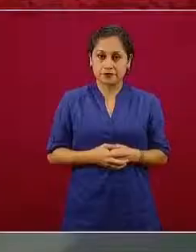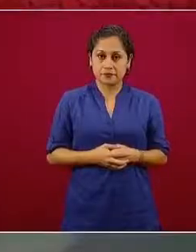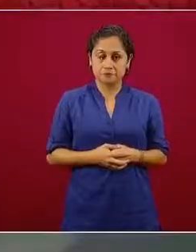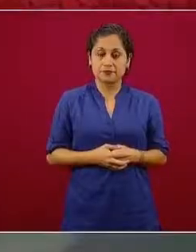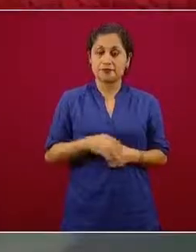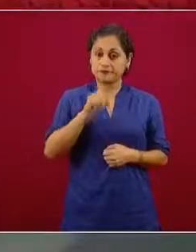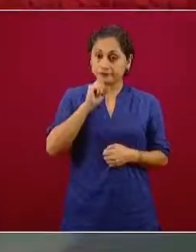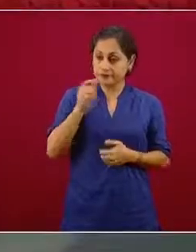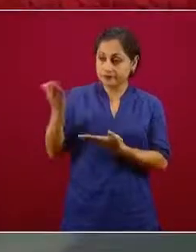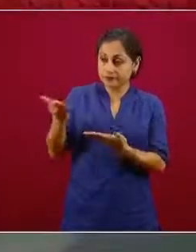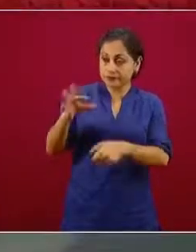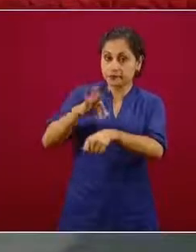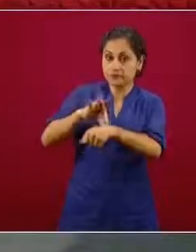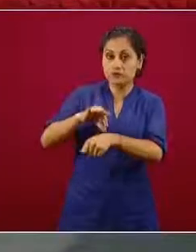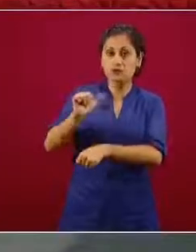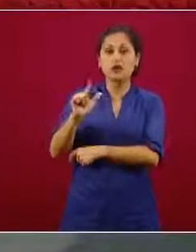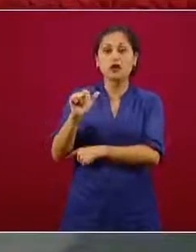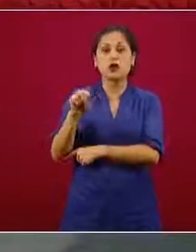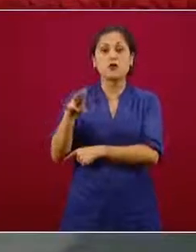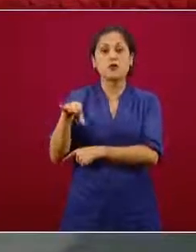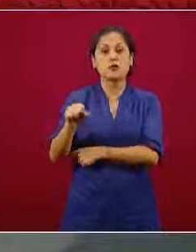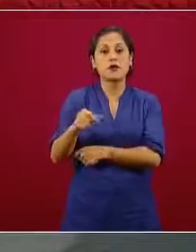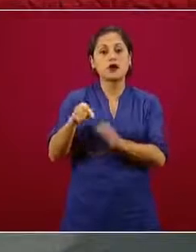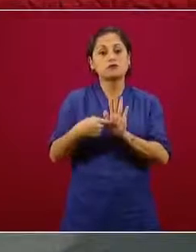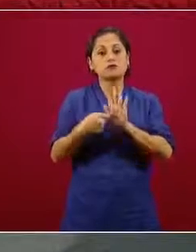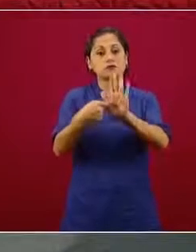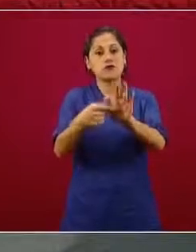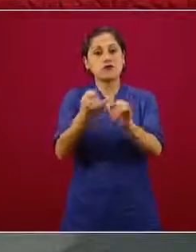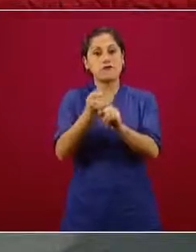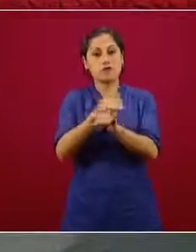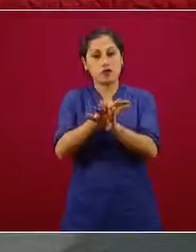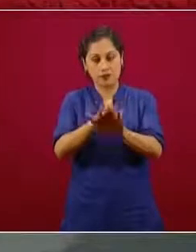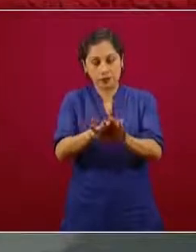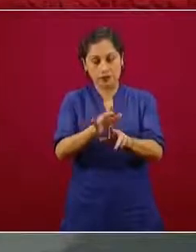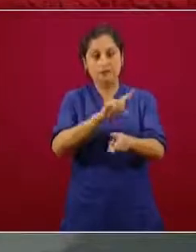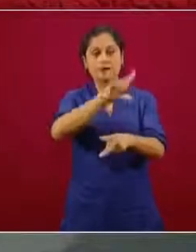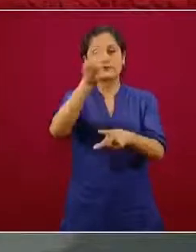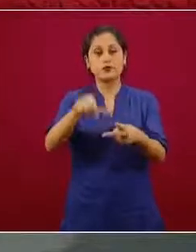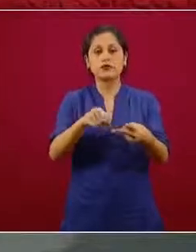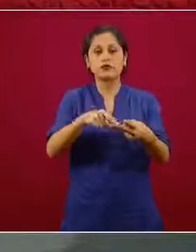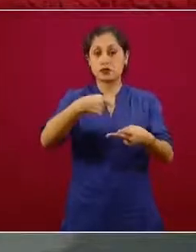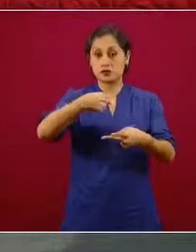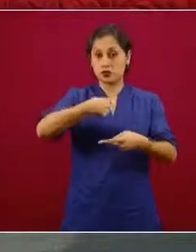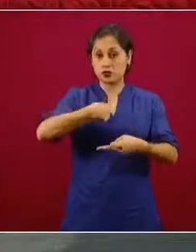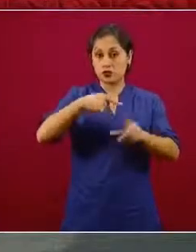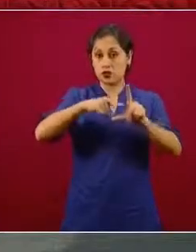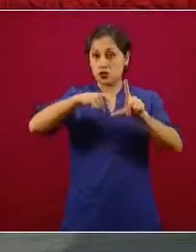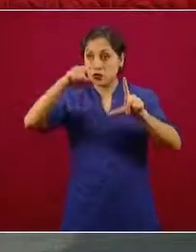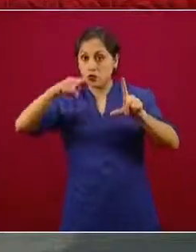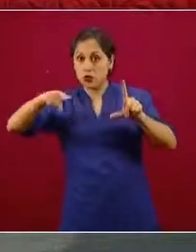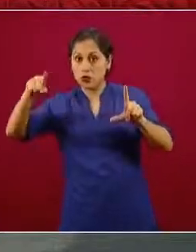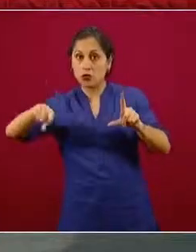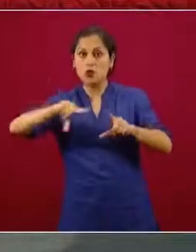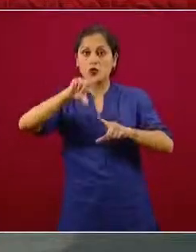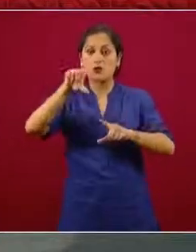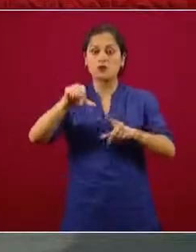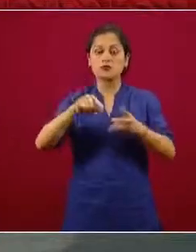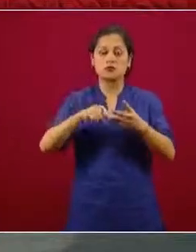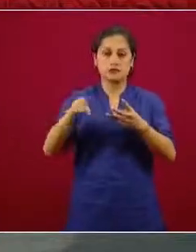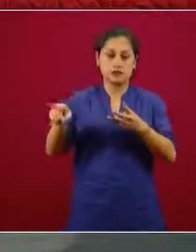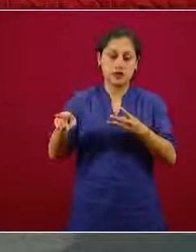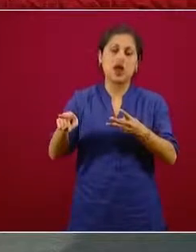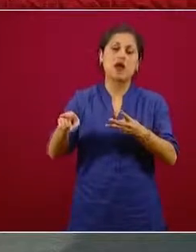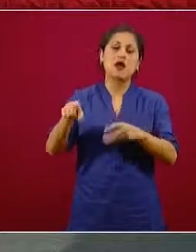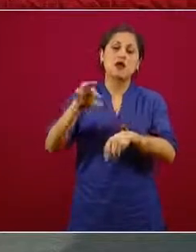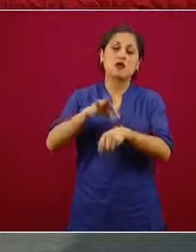al doctor Alomía si presenta el informe técnico, posteriormente yo presentaría las curvas epidémicas y vamos a procurar irnos rápido para darle